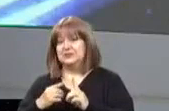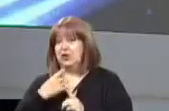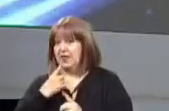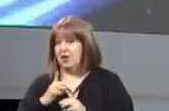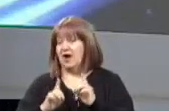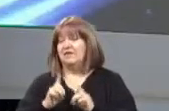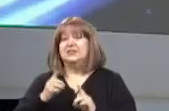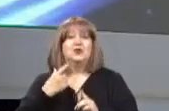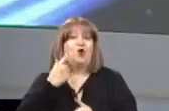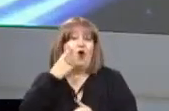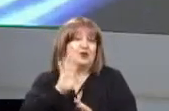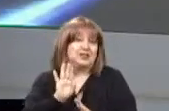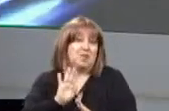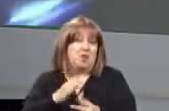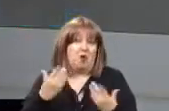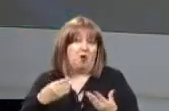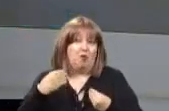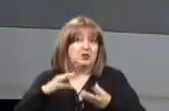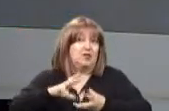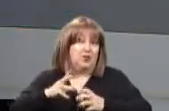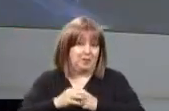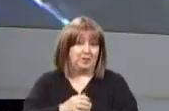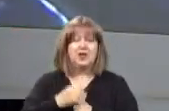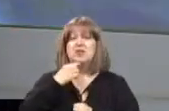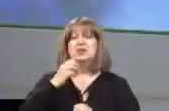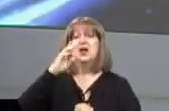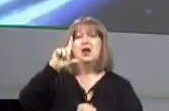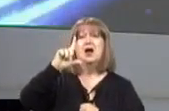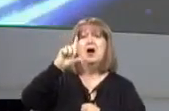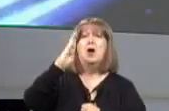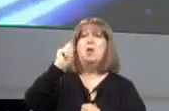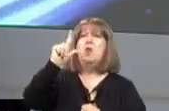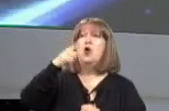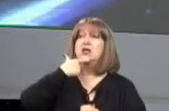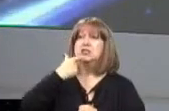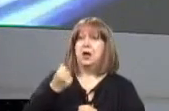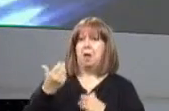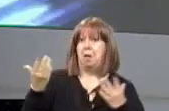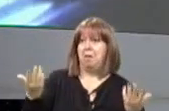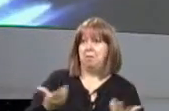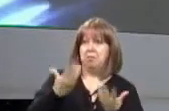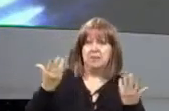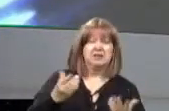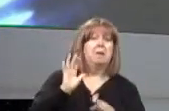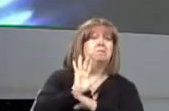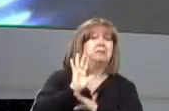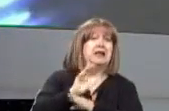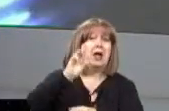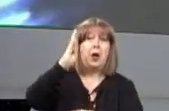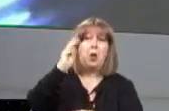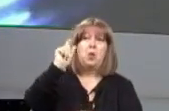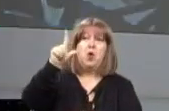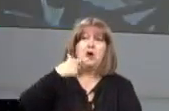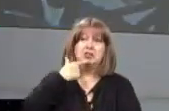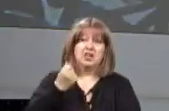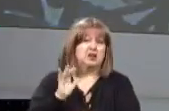del medio. Uno dice, la bolsa es algo que en lo cual no me voy a meter nunca. No uh-huh. tiene nada que ver con mi vida ni con mis ganas